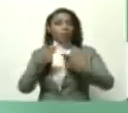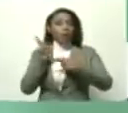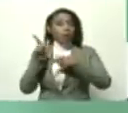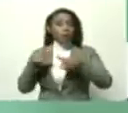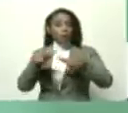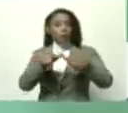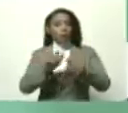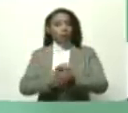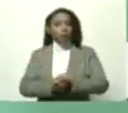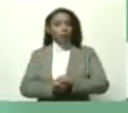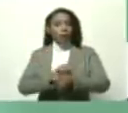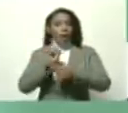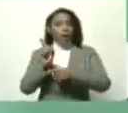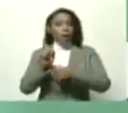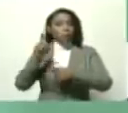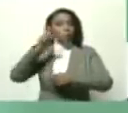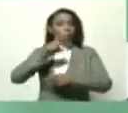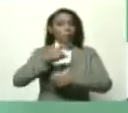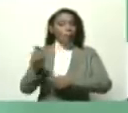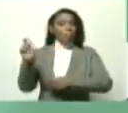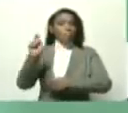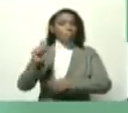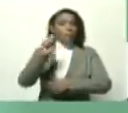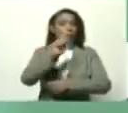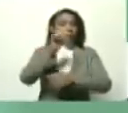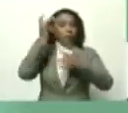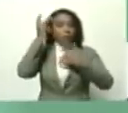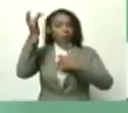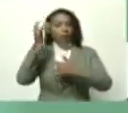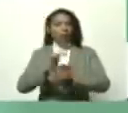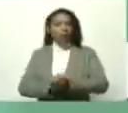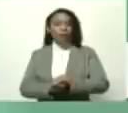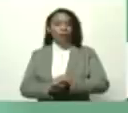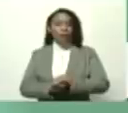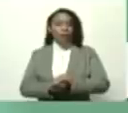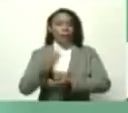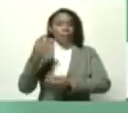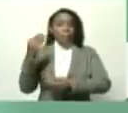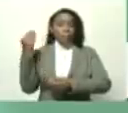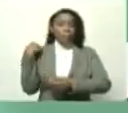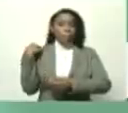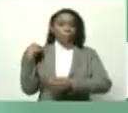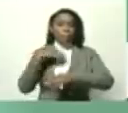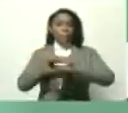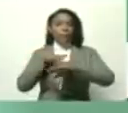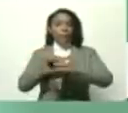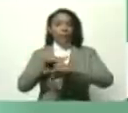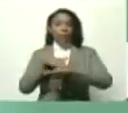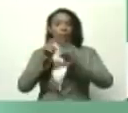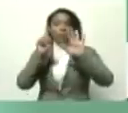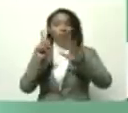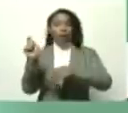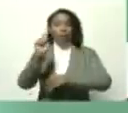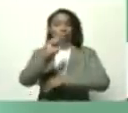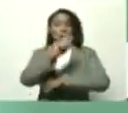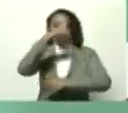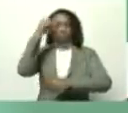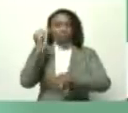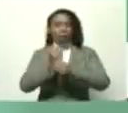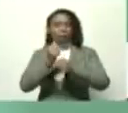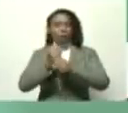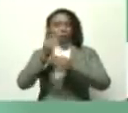zona, eso requiere meses y meses de inteligencia. Me decía el ministro Ceballos que han sido más de 6 meses de trabajo